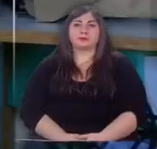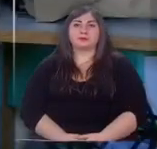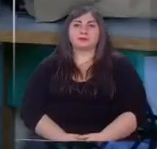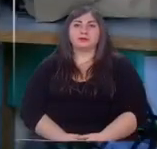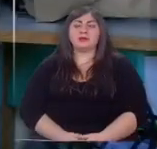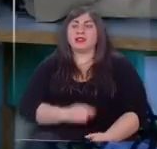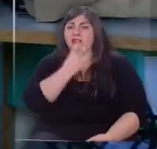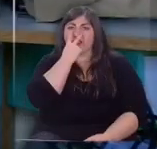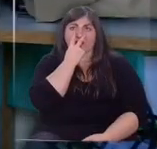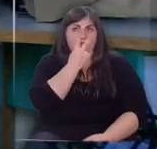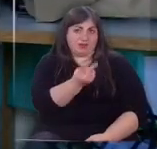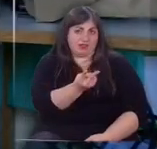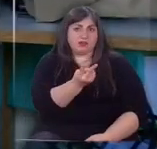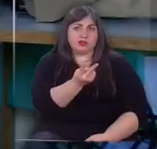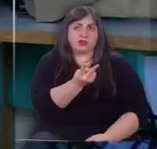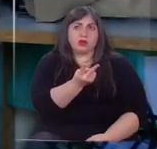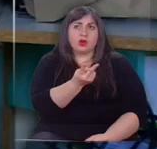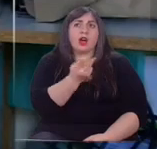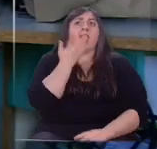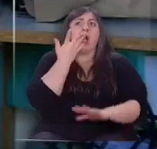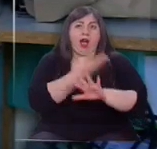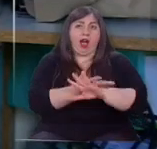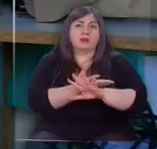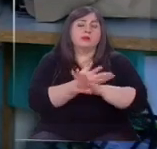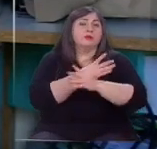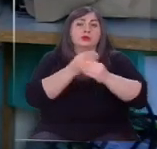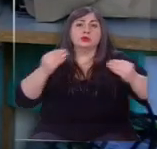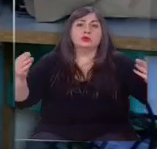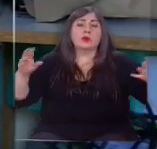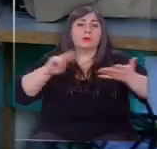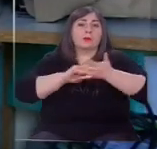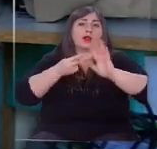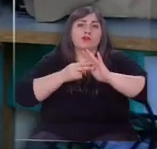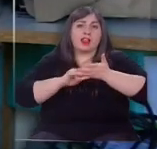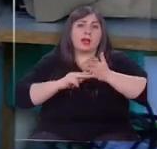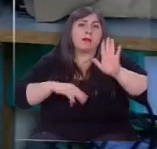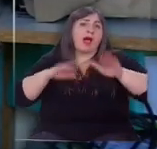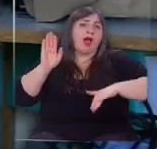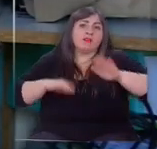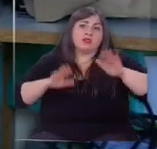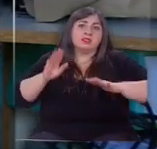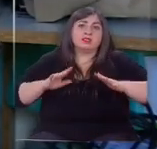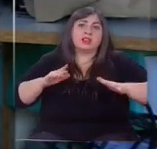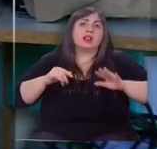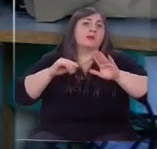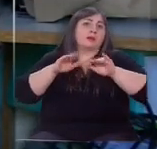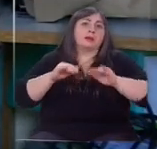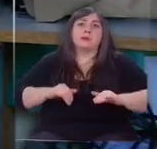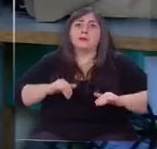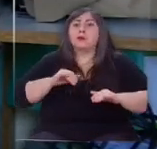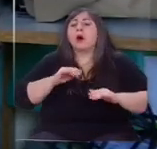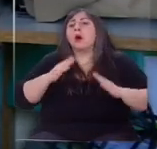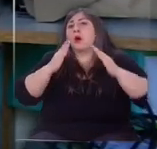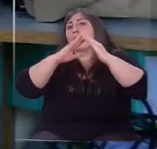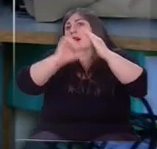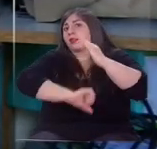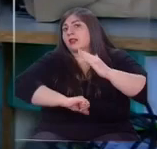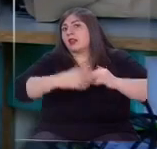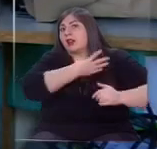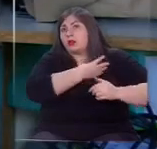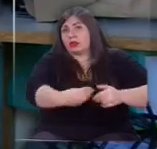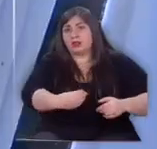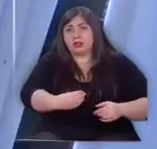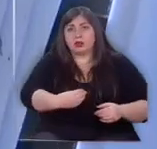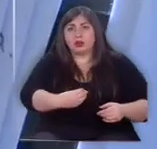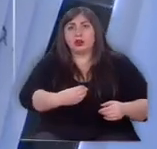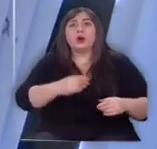Había visto que había hartos problemas de repente sobre la misma cuarentena, los hijos, un